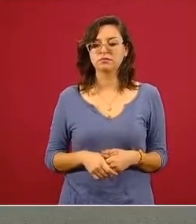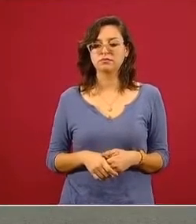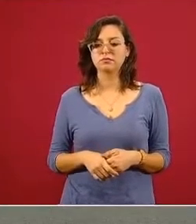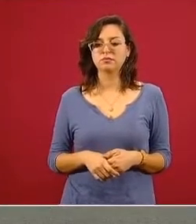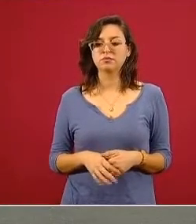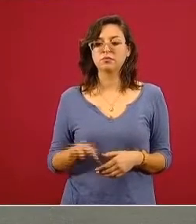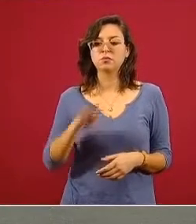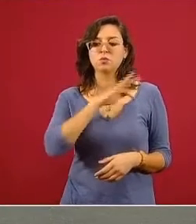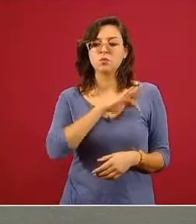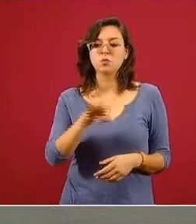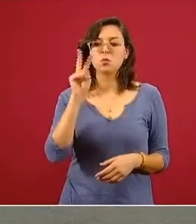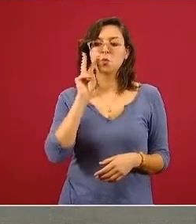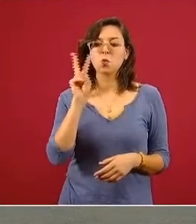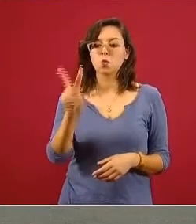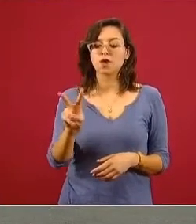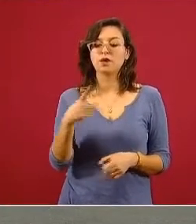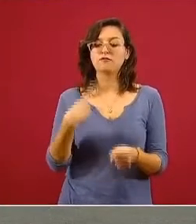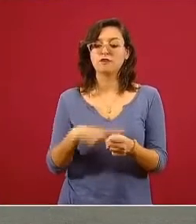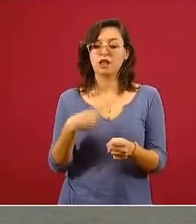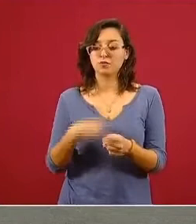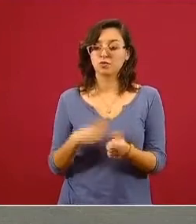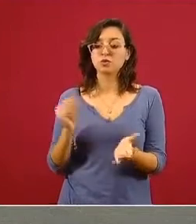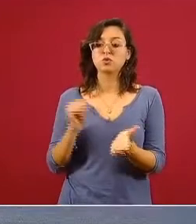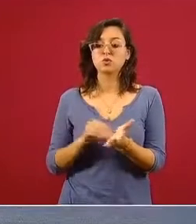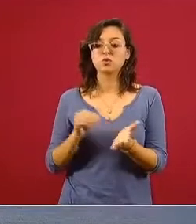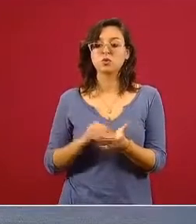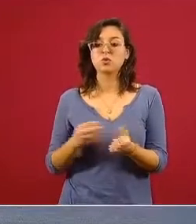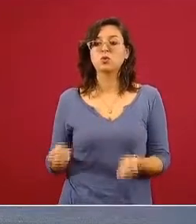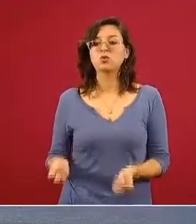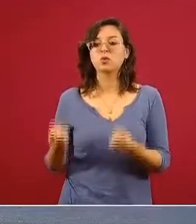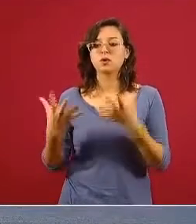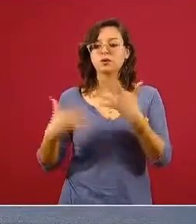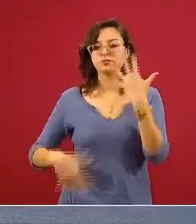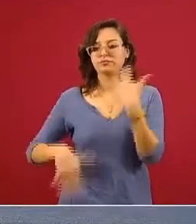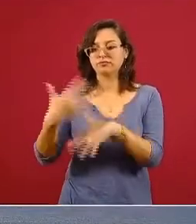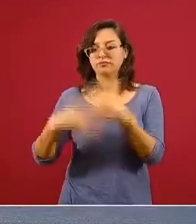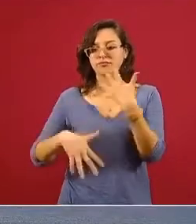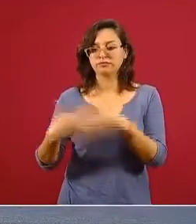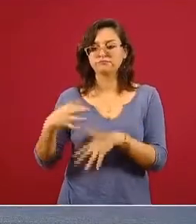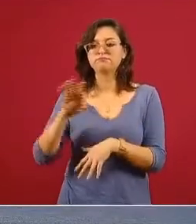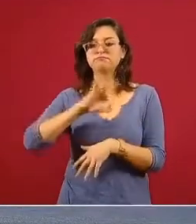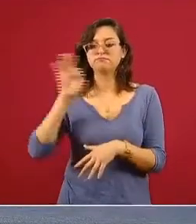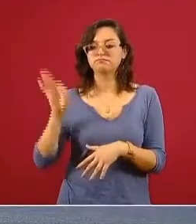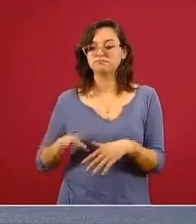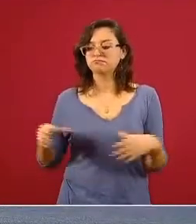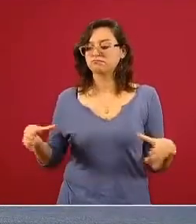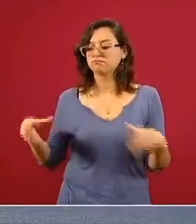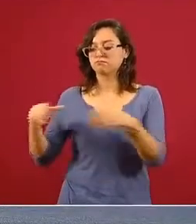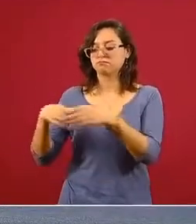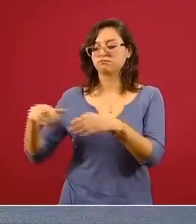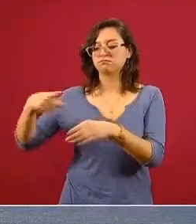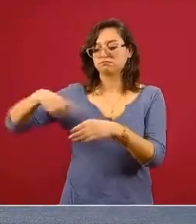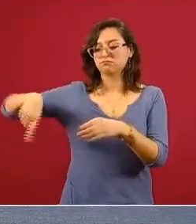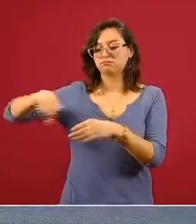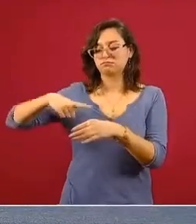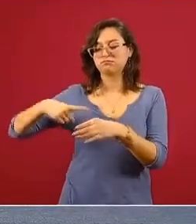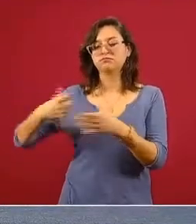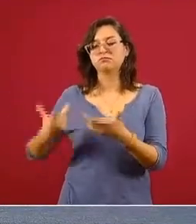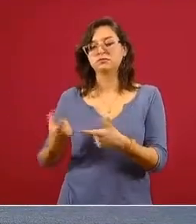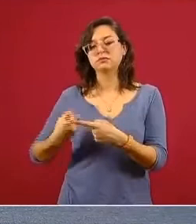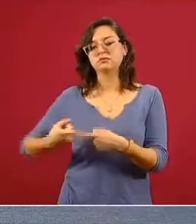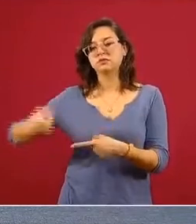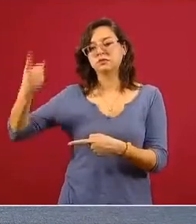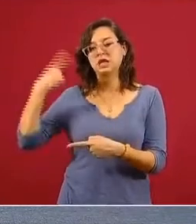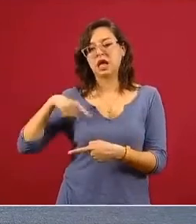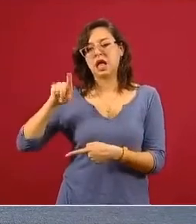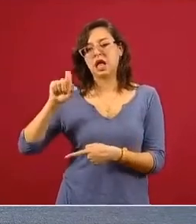los casos activos estimados también representan el 15%, es un porcentaje menor a los que estábamos viendo anteriormente, de